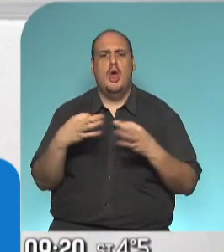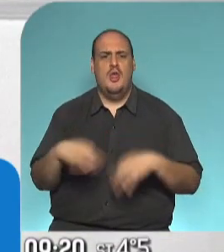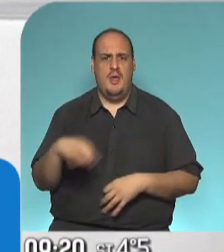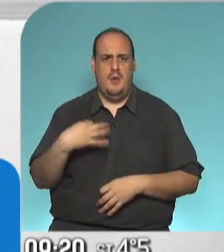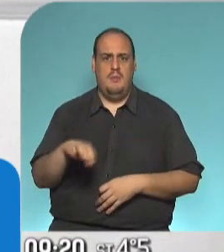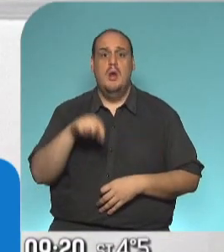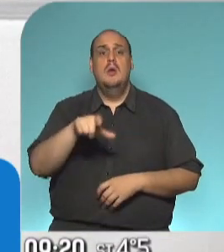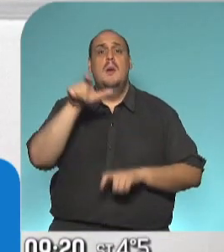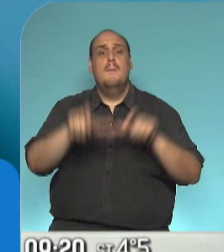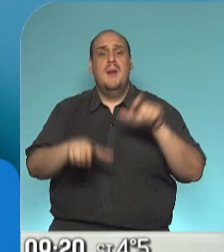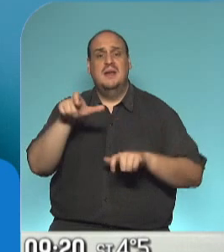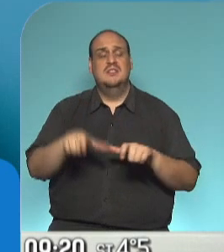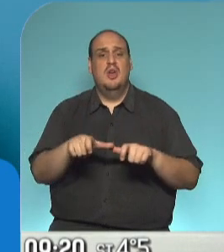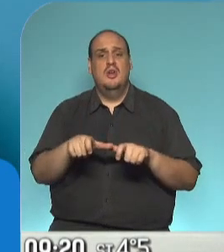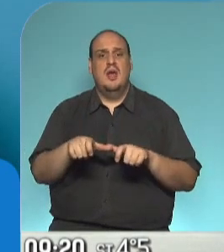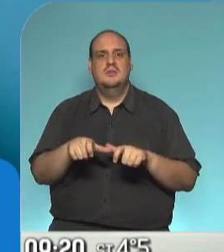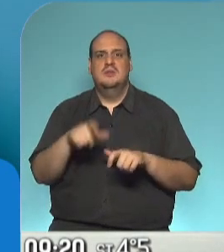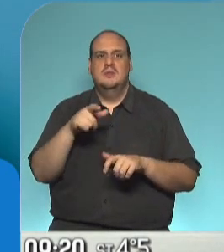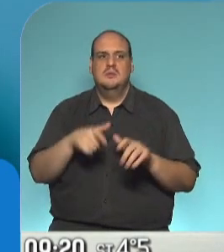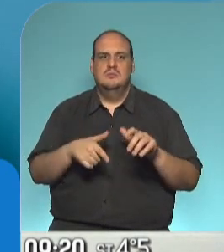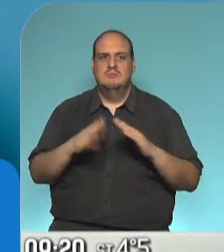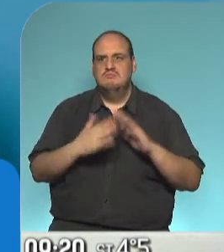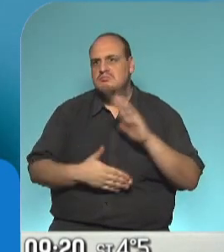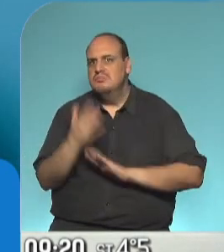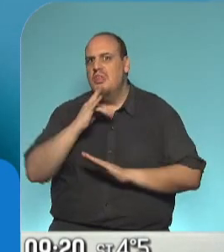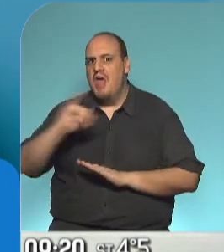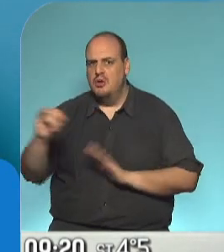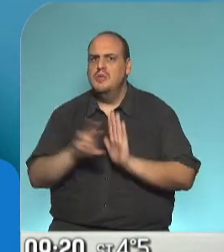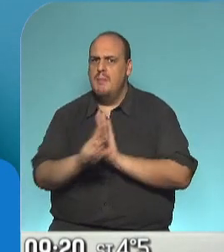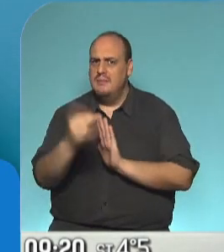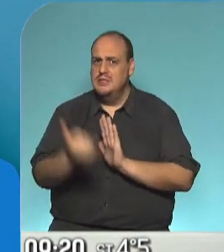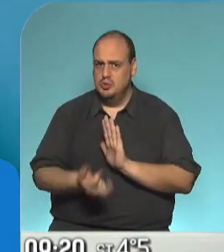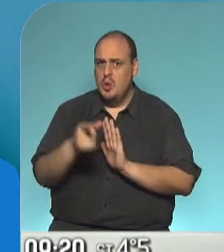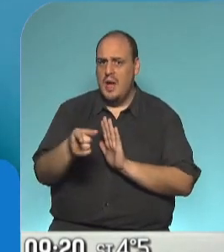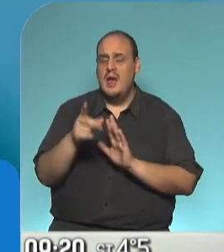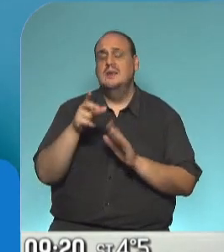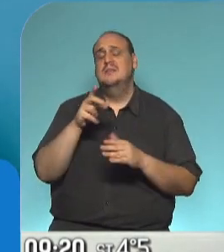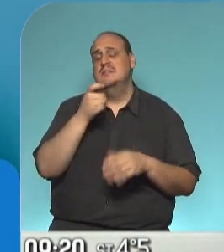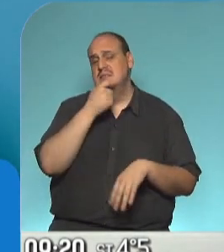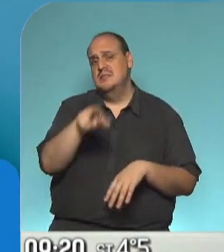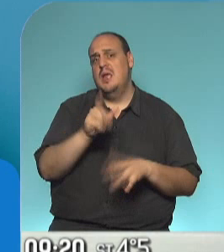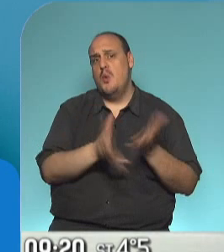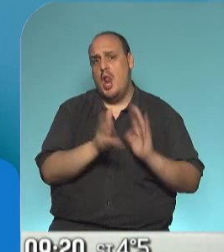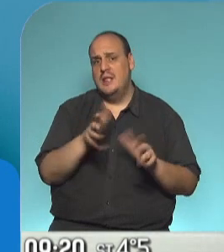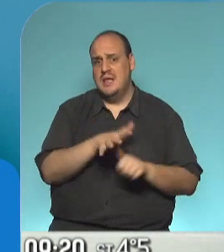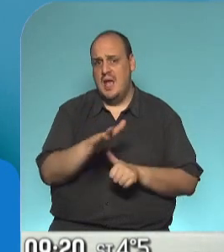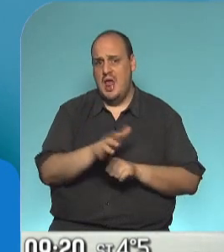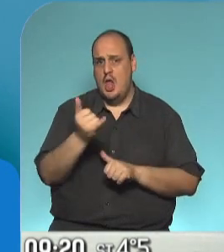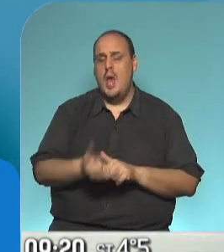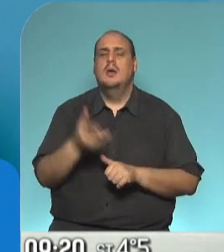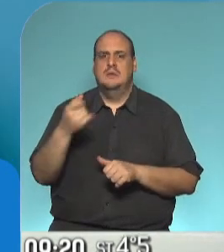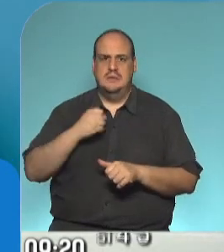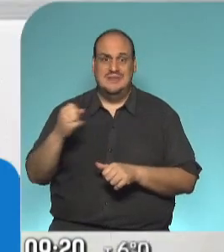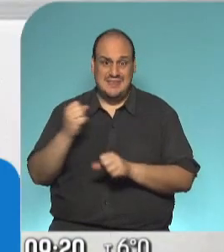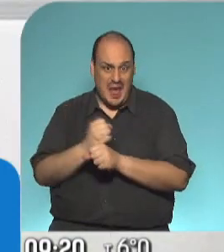la circulación para generar denuncias y atención, digamos, por motivos de violencia de género y que hay muchísimo por hacer,